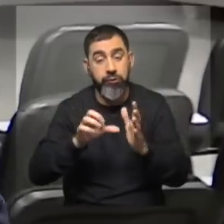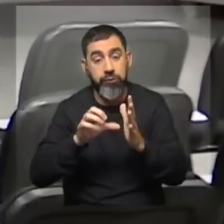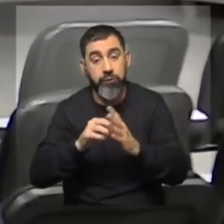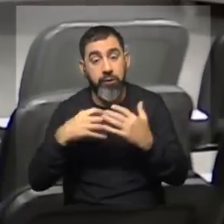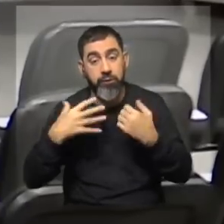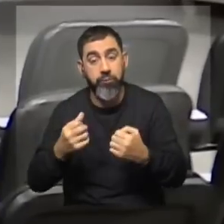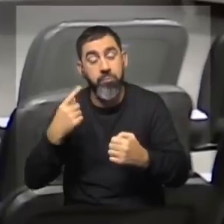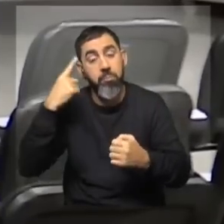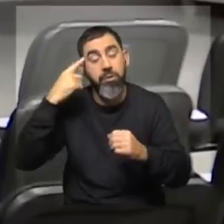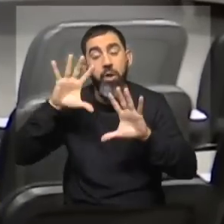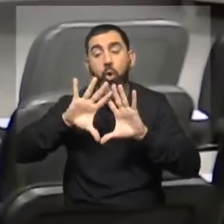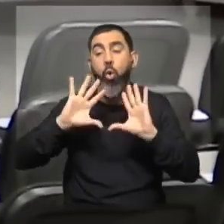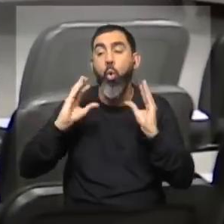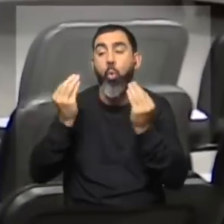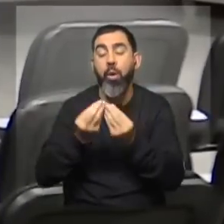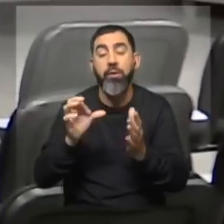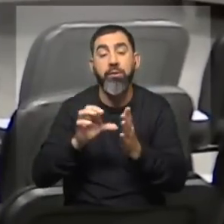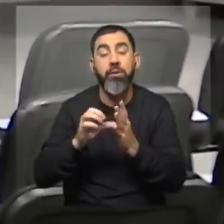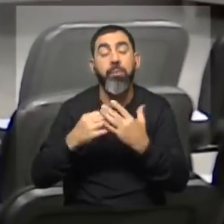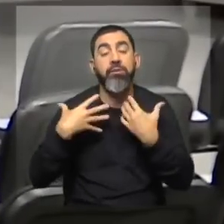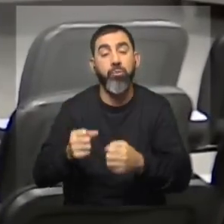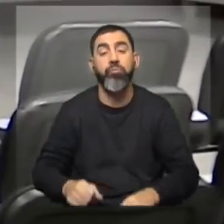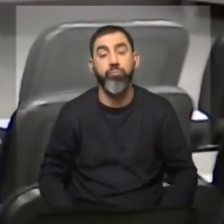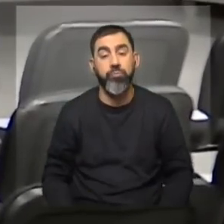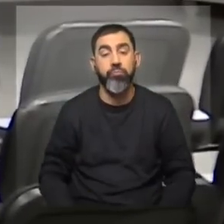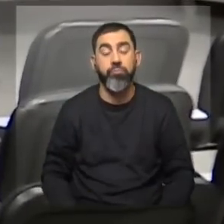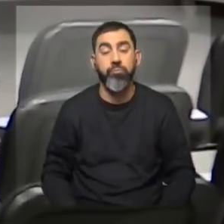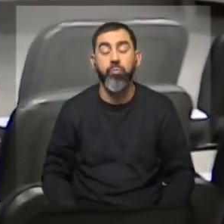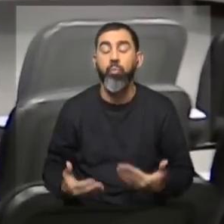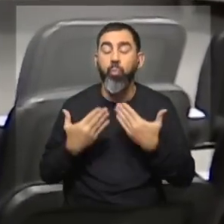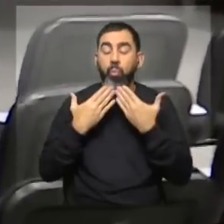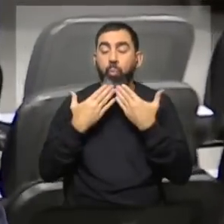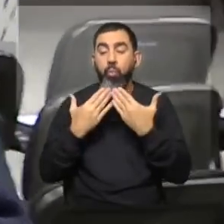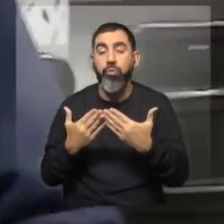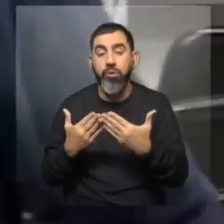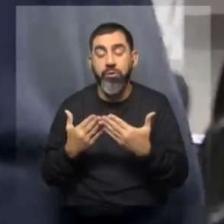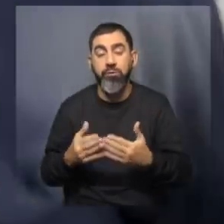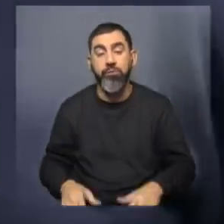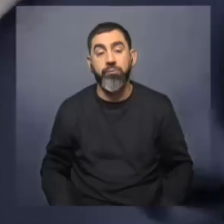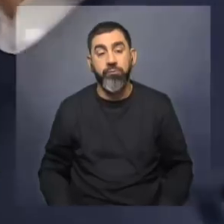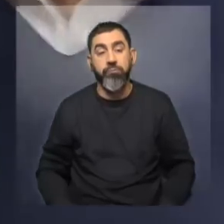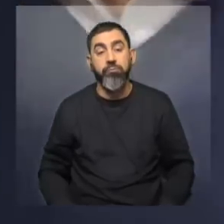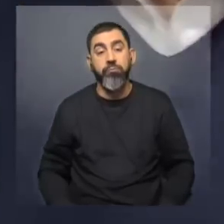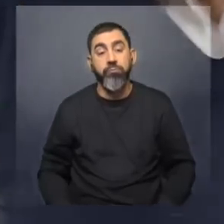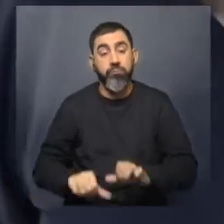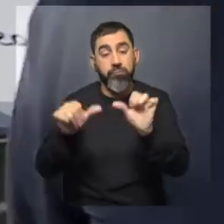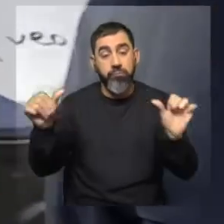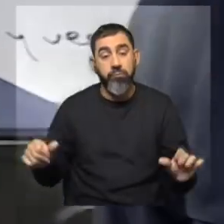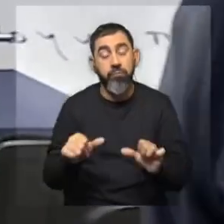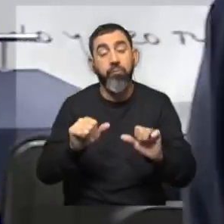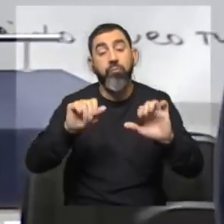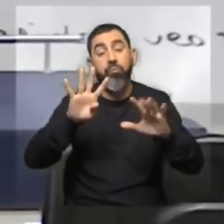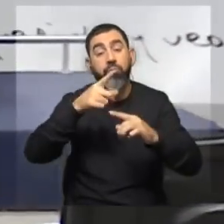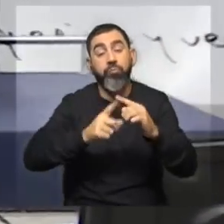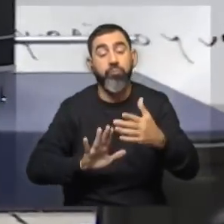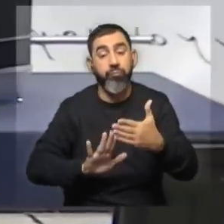en pensar de carácter Global en el sistema de salud Gracias Muchísimas gracias a Miguel Fernández Galeano esta actividad es a partir de las